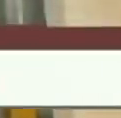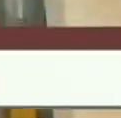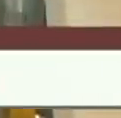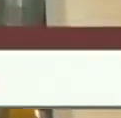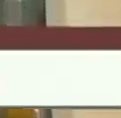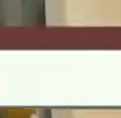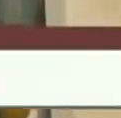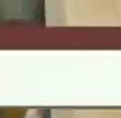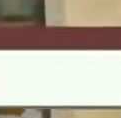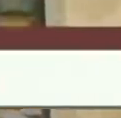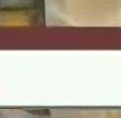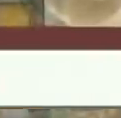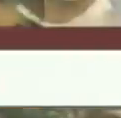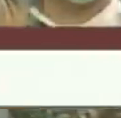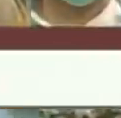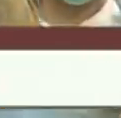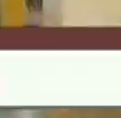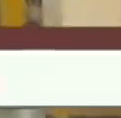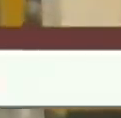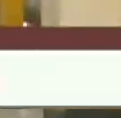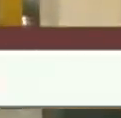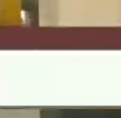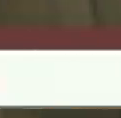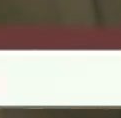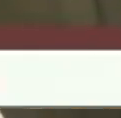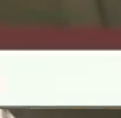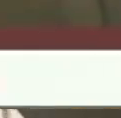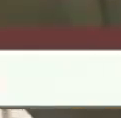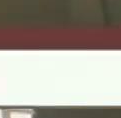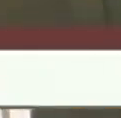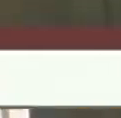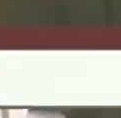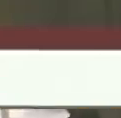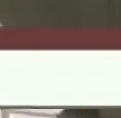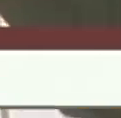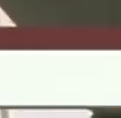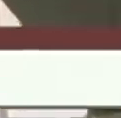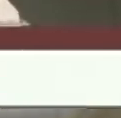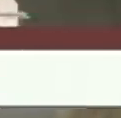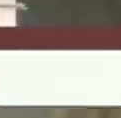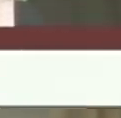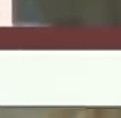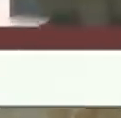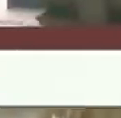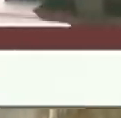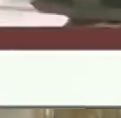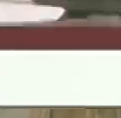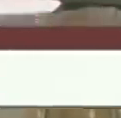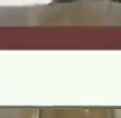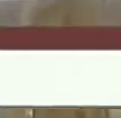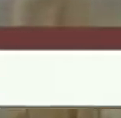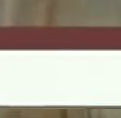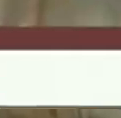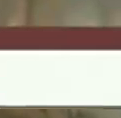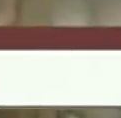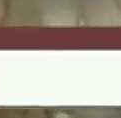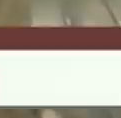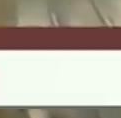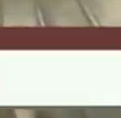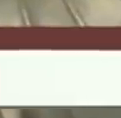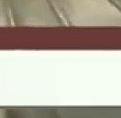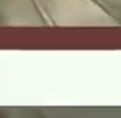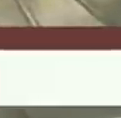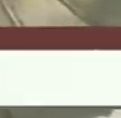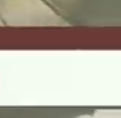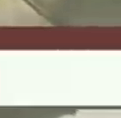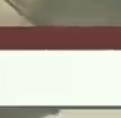se procesa, sale ya directamente y se empaqueta, ¿verdad? Exactamente. Nuestro proceso generalmente